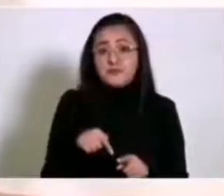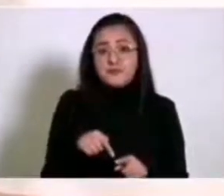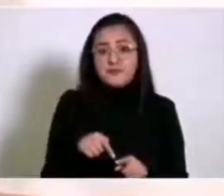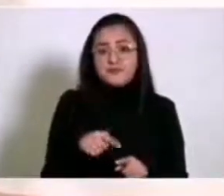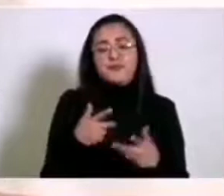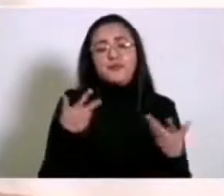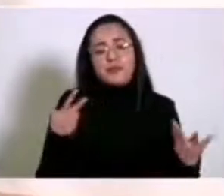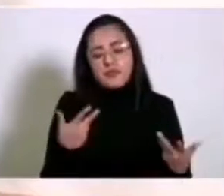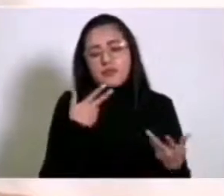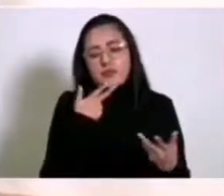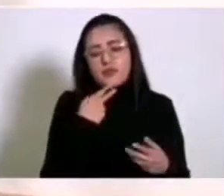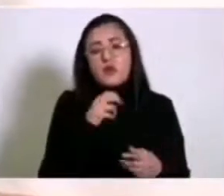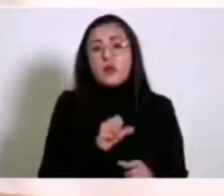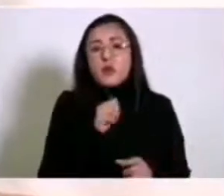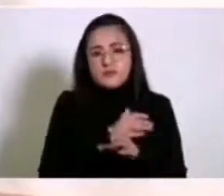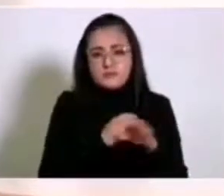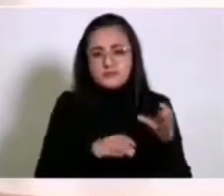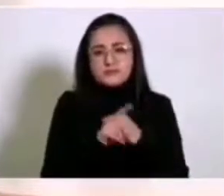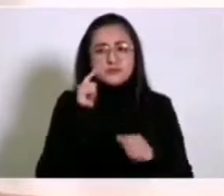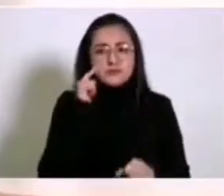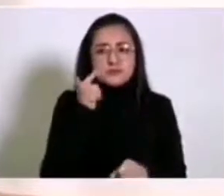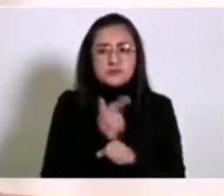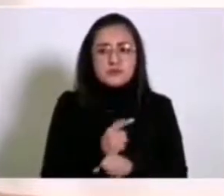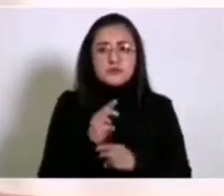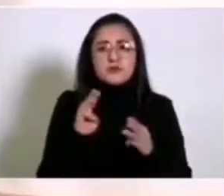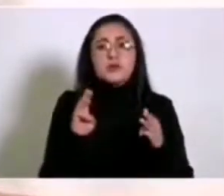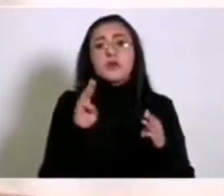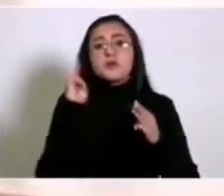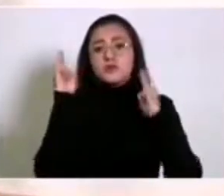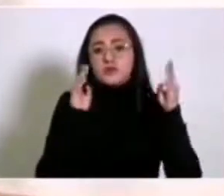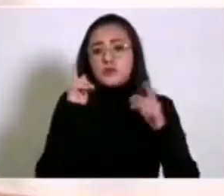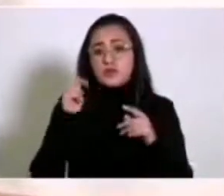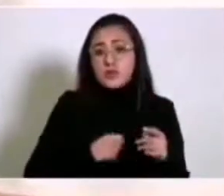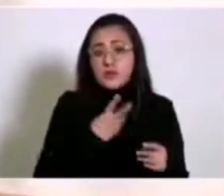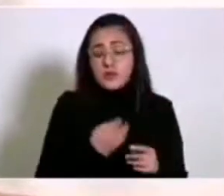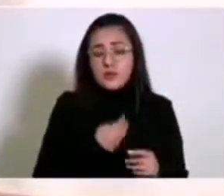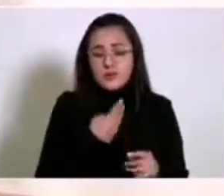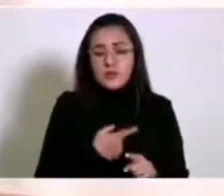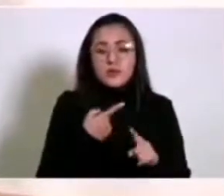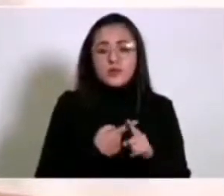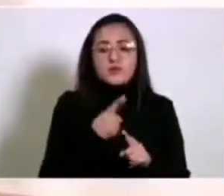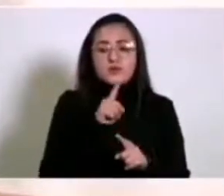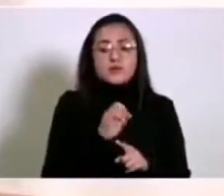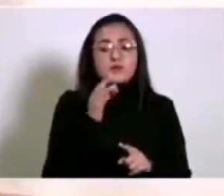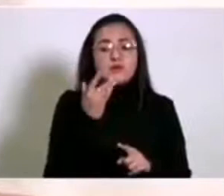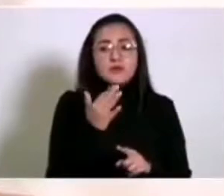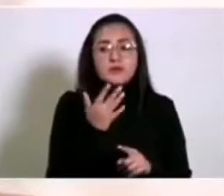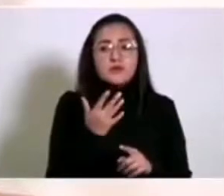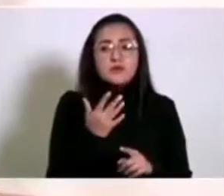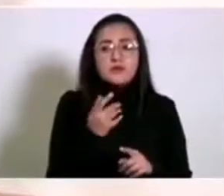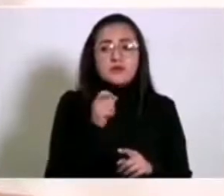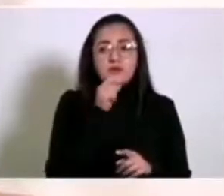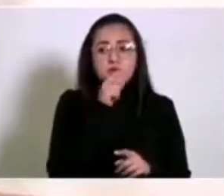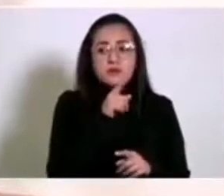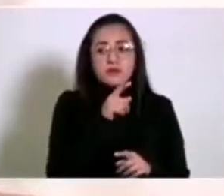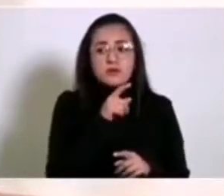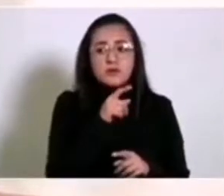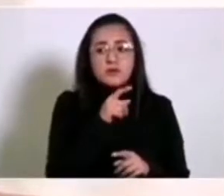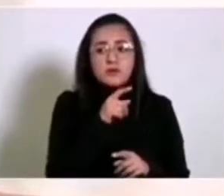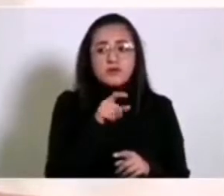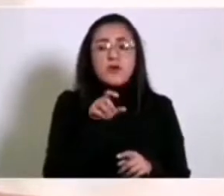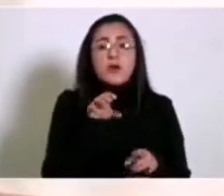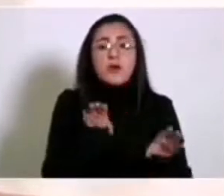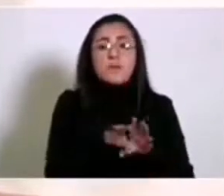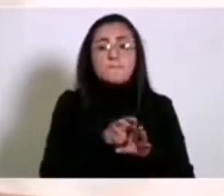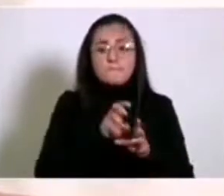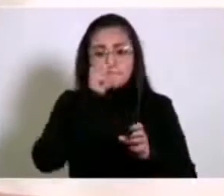indispensable otro caso tenemos detectado es el nuncio de tehuacán existió la adquisición de 150 minerales florecientes y un meteorito